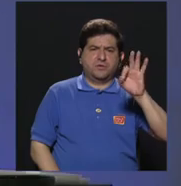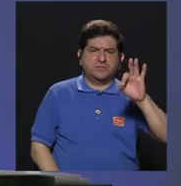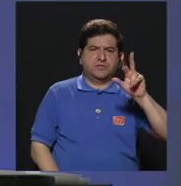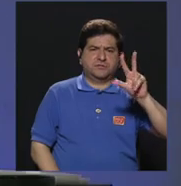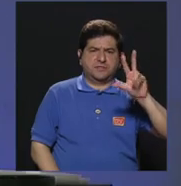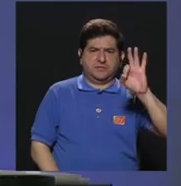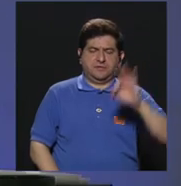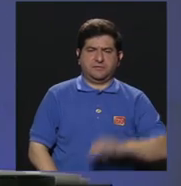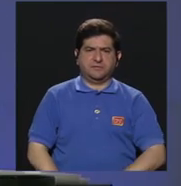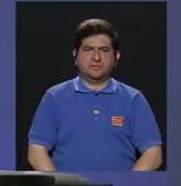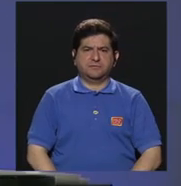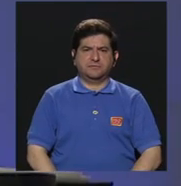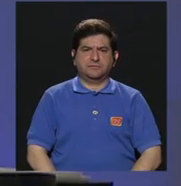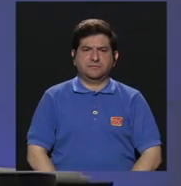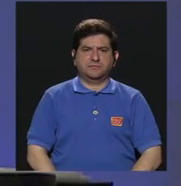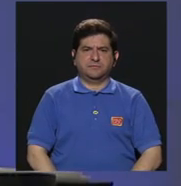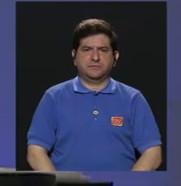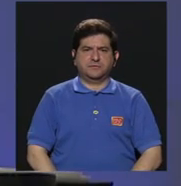1939.